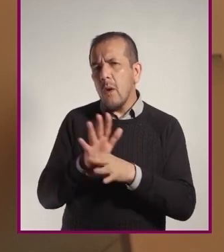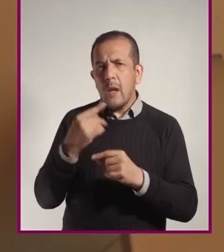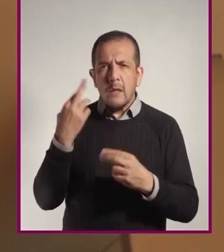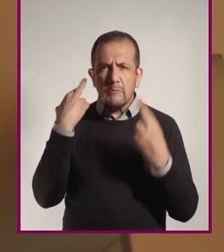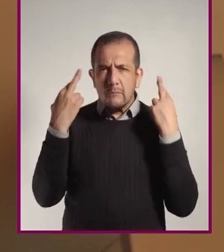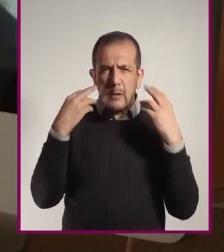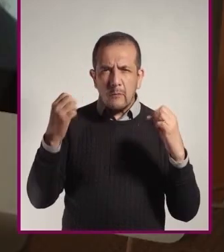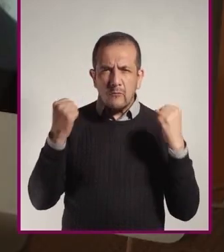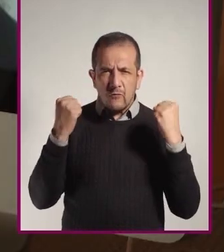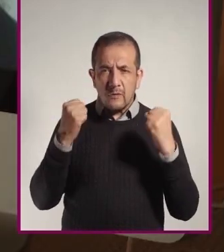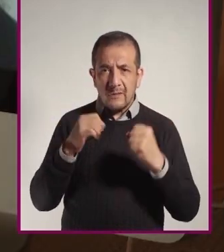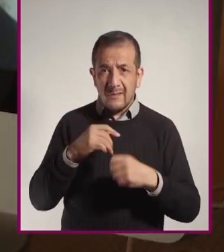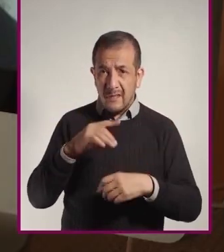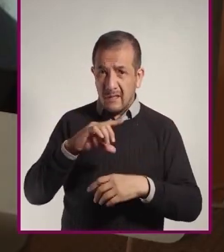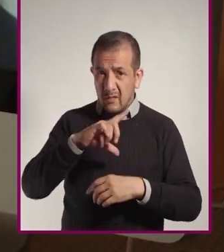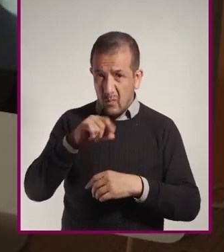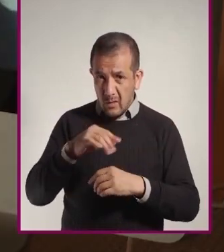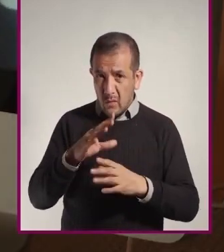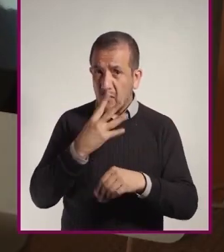alto es reparable?